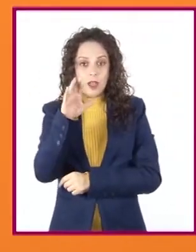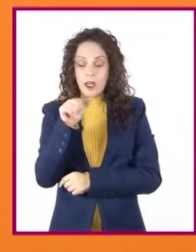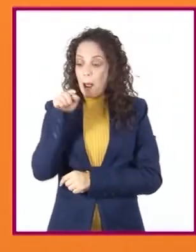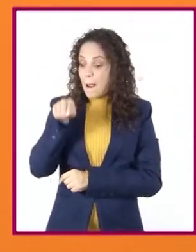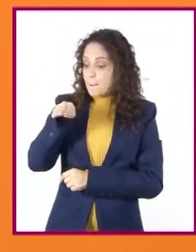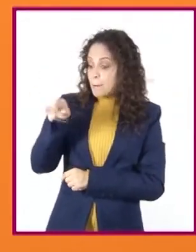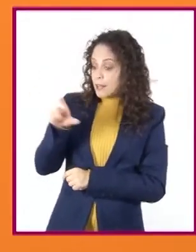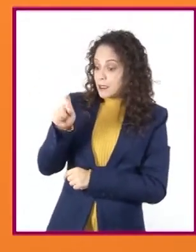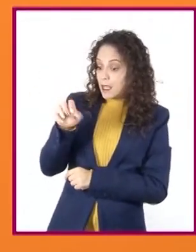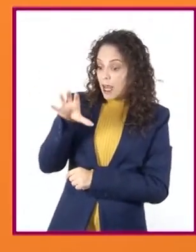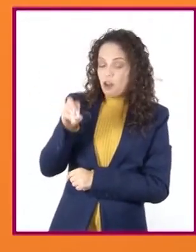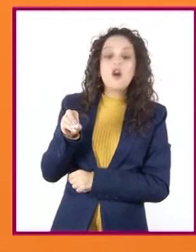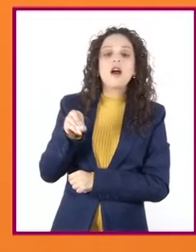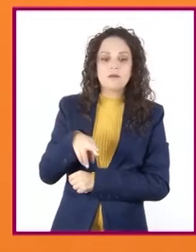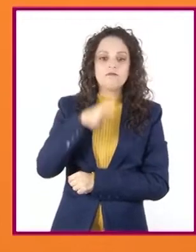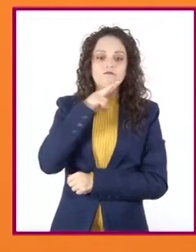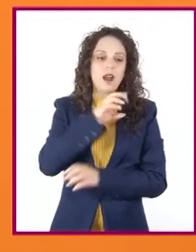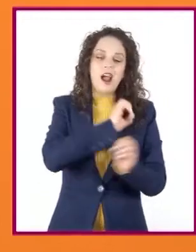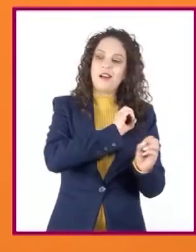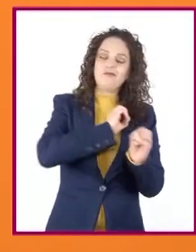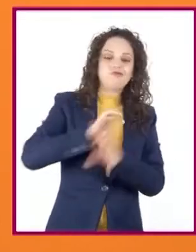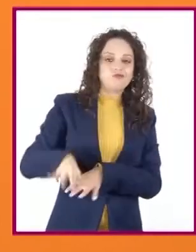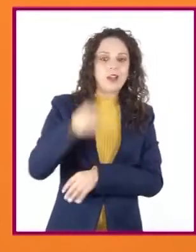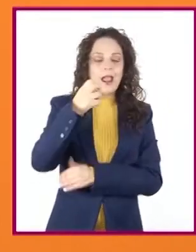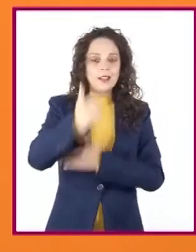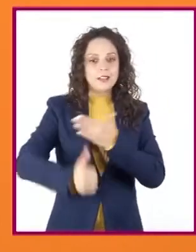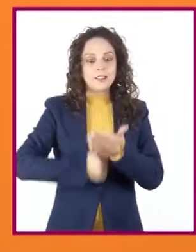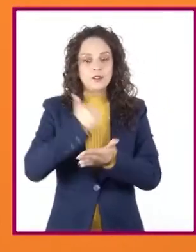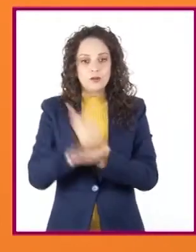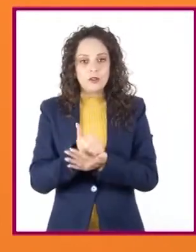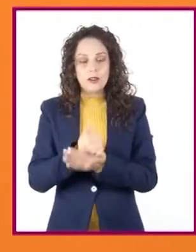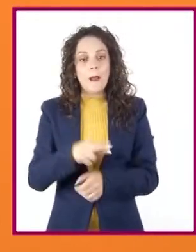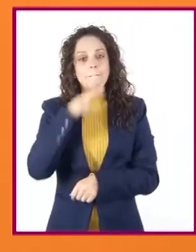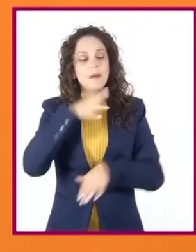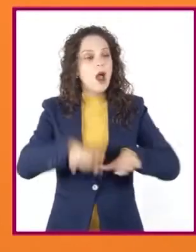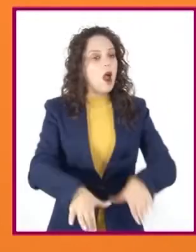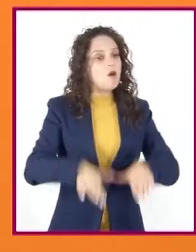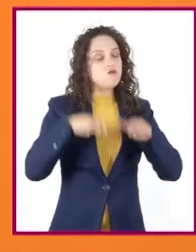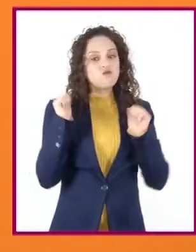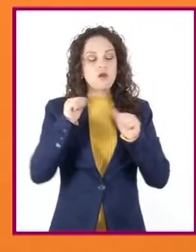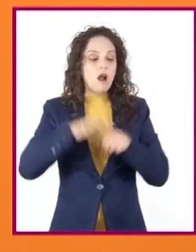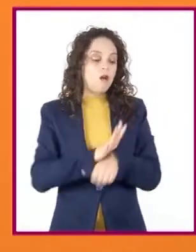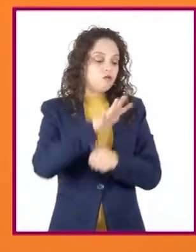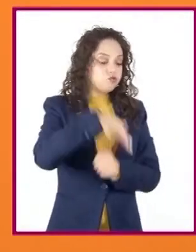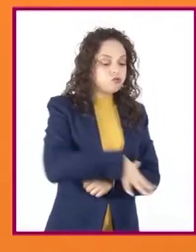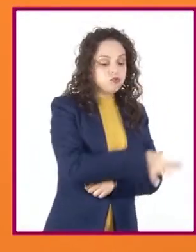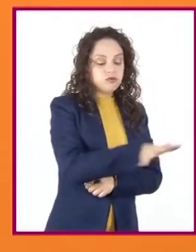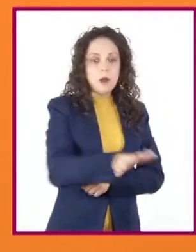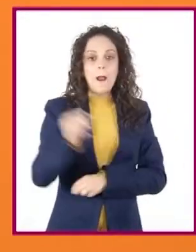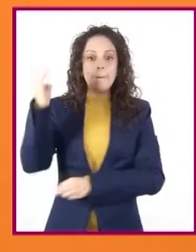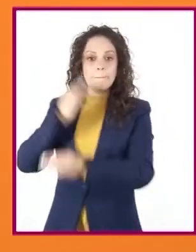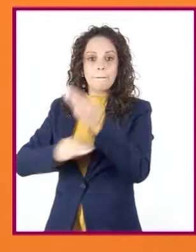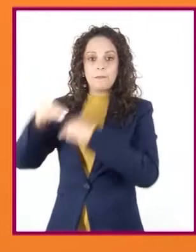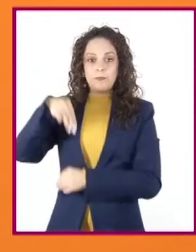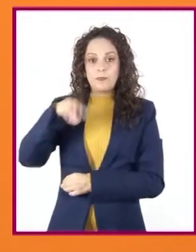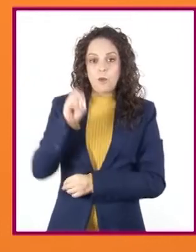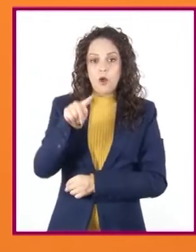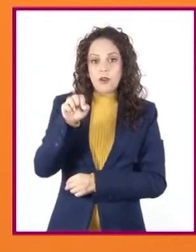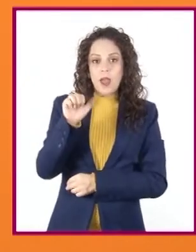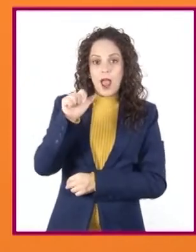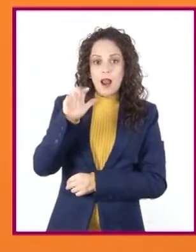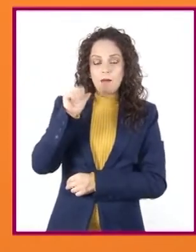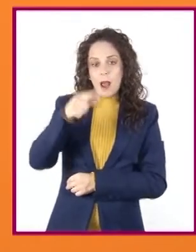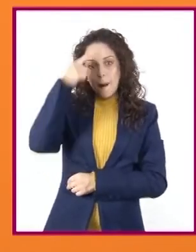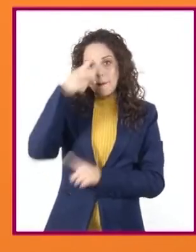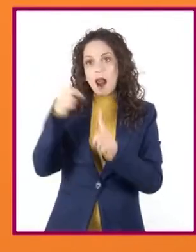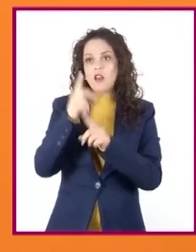mixtecas abandonaron la dominante ciudadela y se retiraron por las faldas de Monte Albán, que miran hacia el norte,